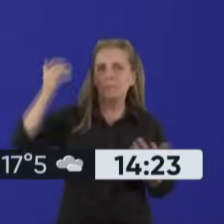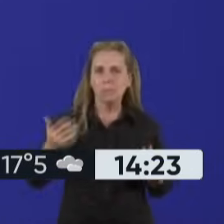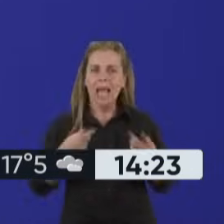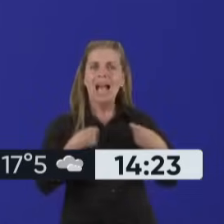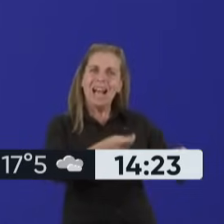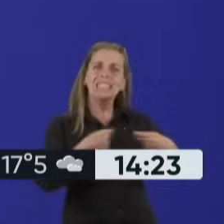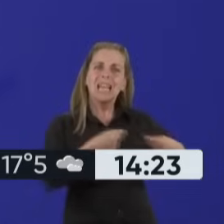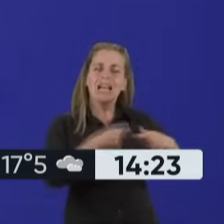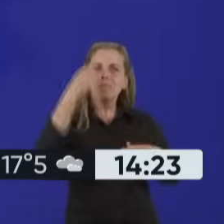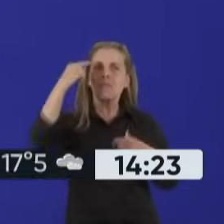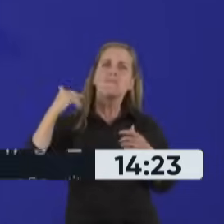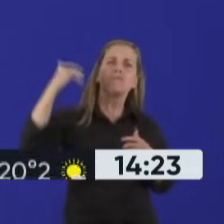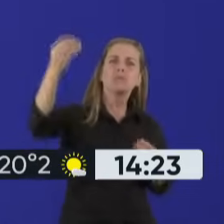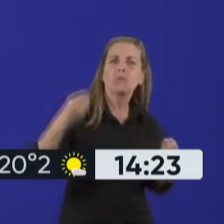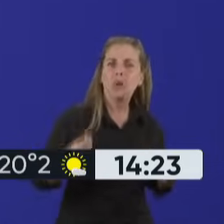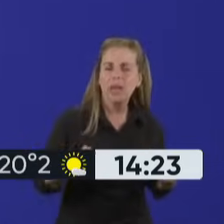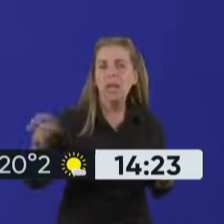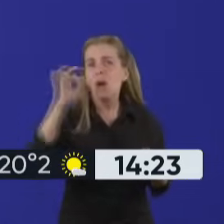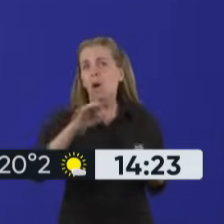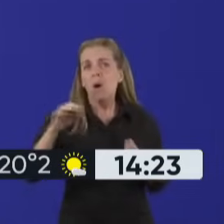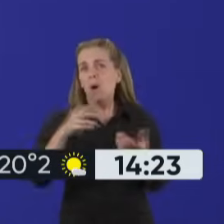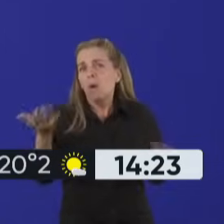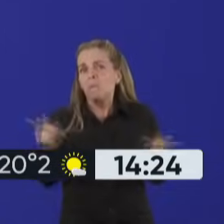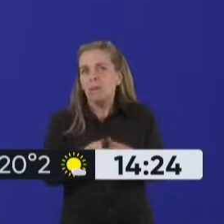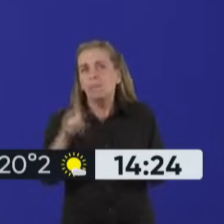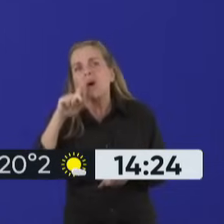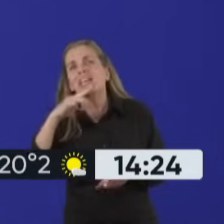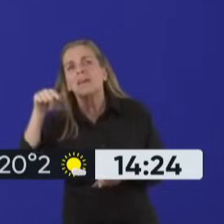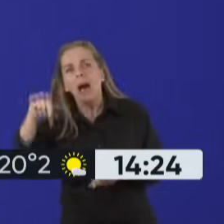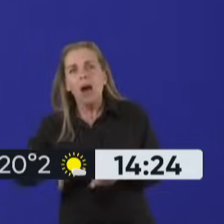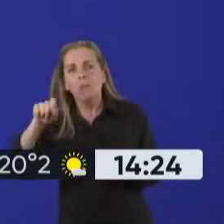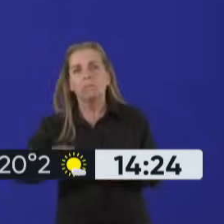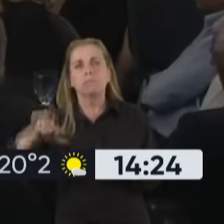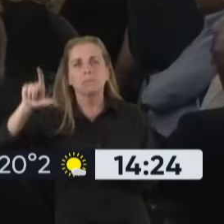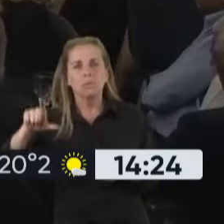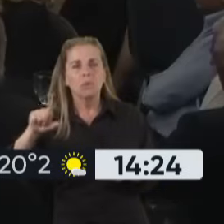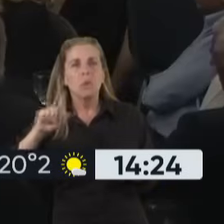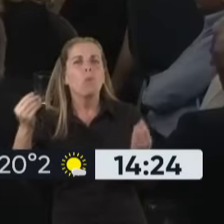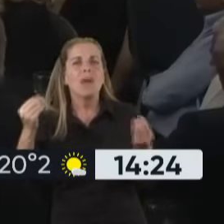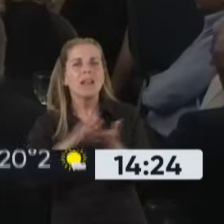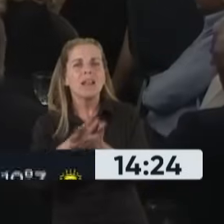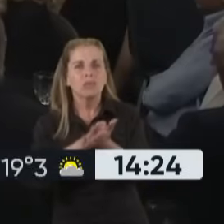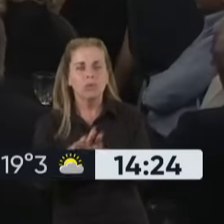generaciones futuras? ¿O matar de hambre a la gente subiendo el IVA brutalmente?